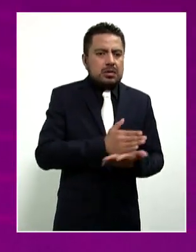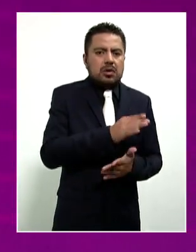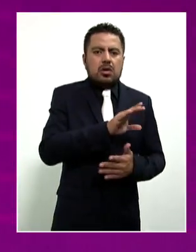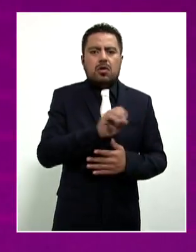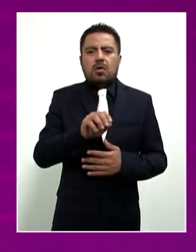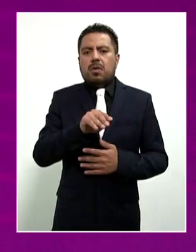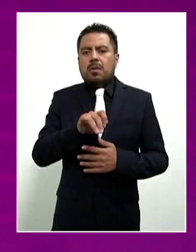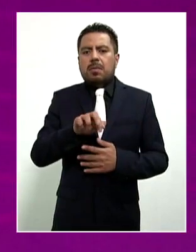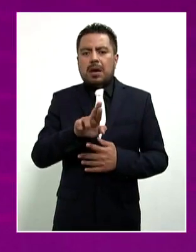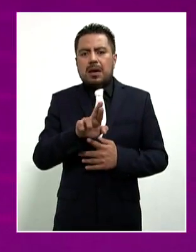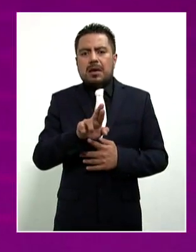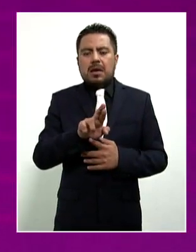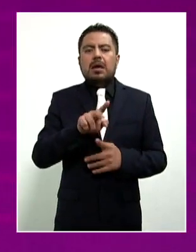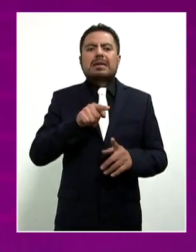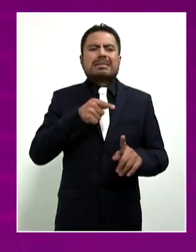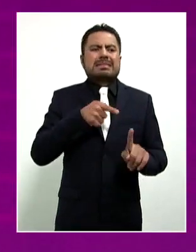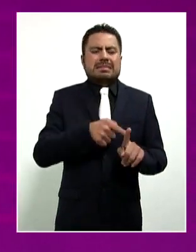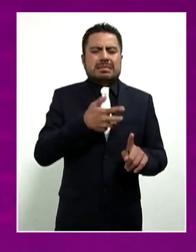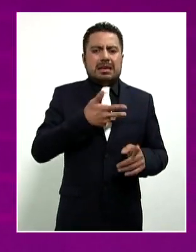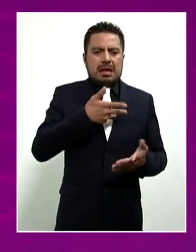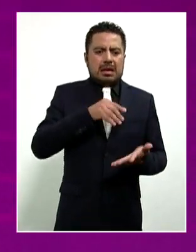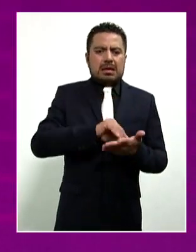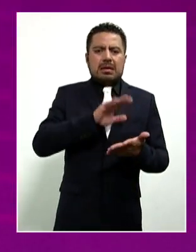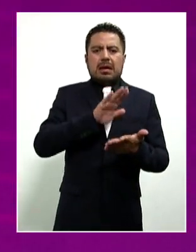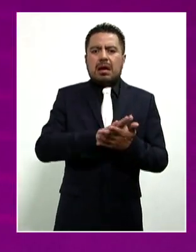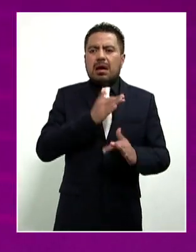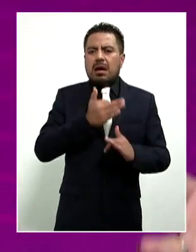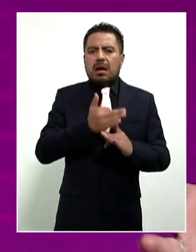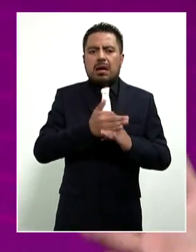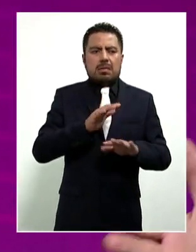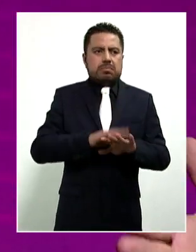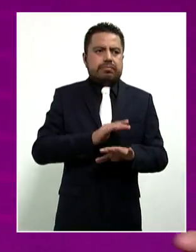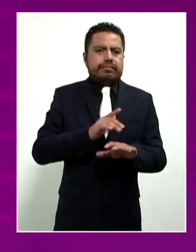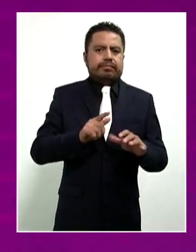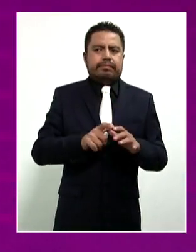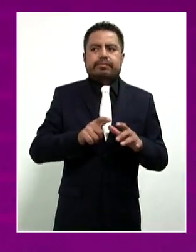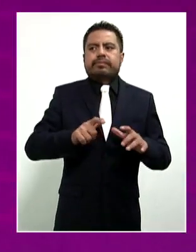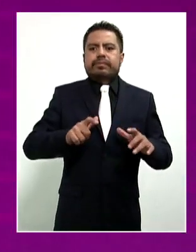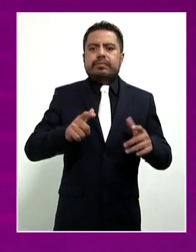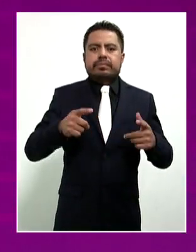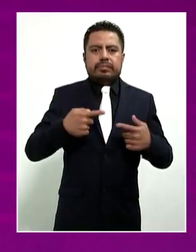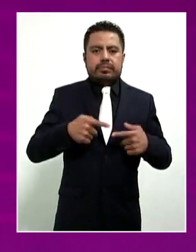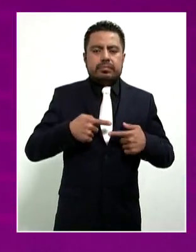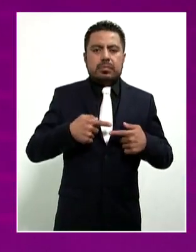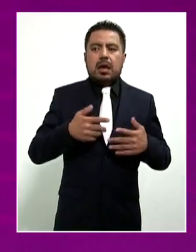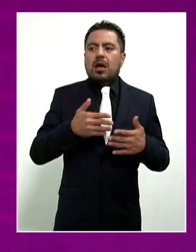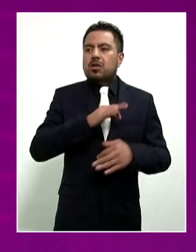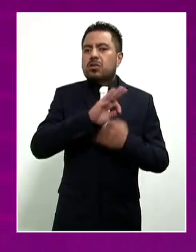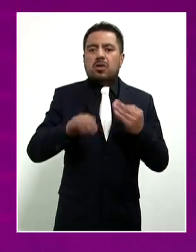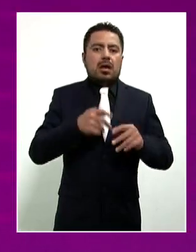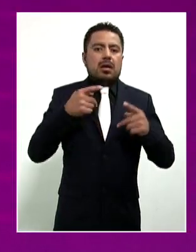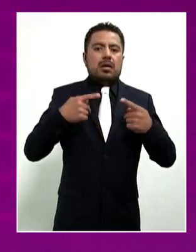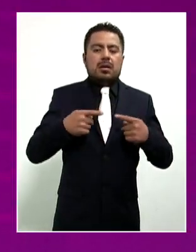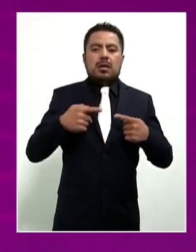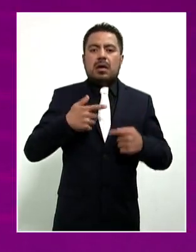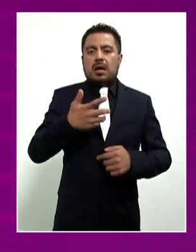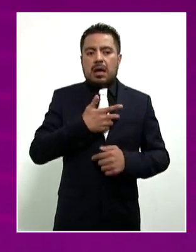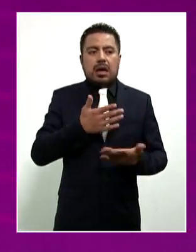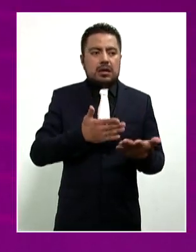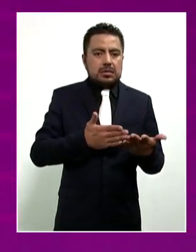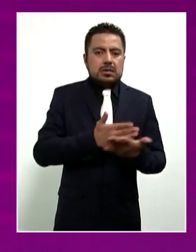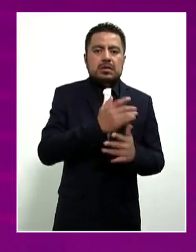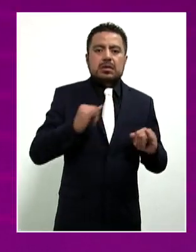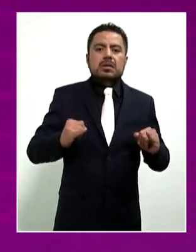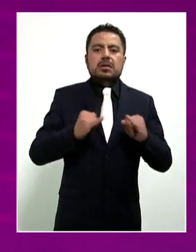porque simplemente hay una disparidad de tamaño, digámoslo así. Entonces, toda la gente que tiene acceso